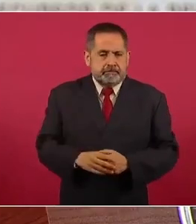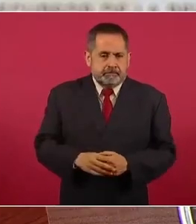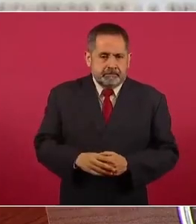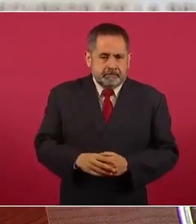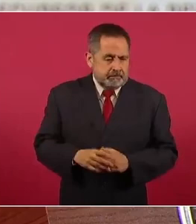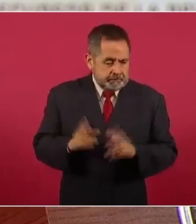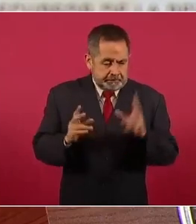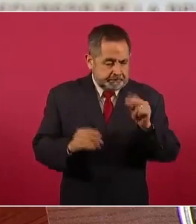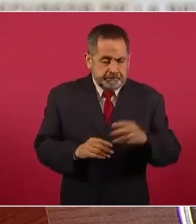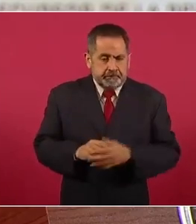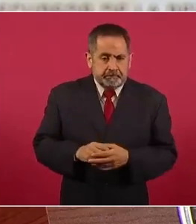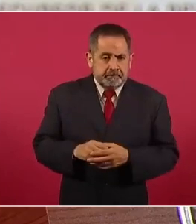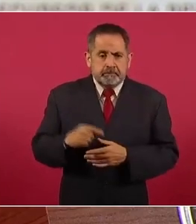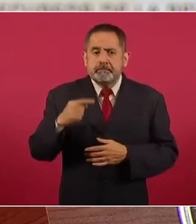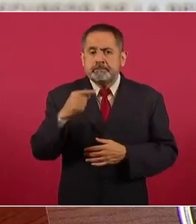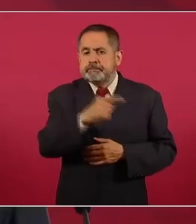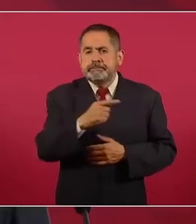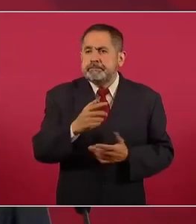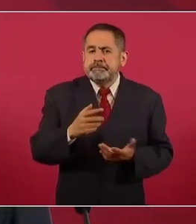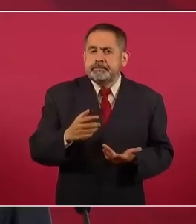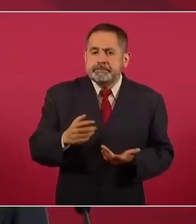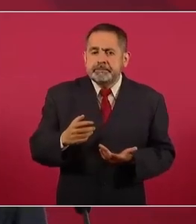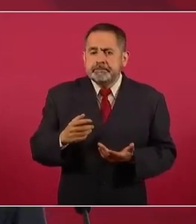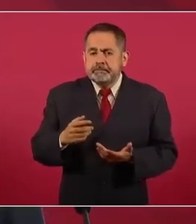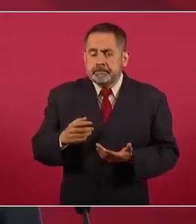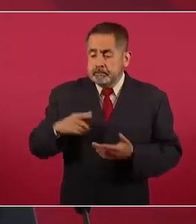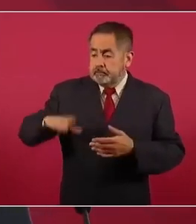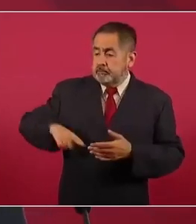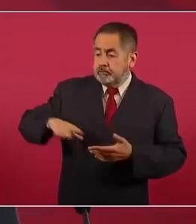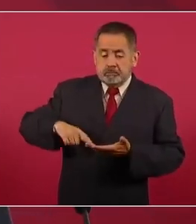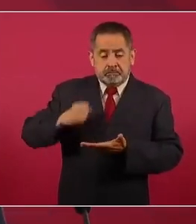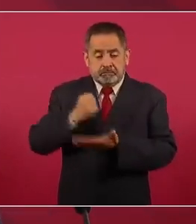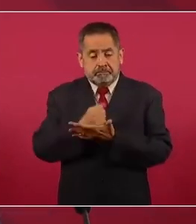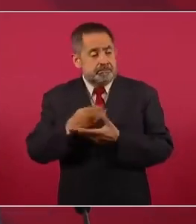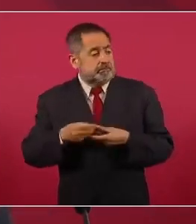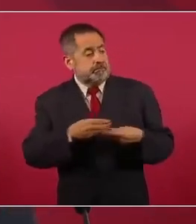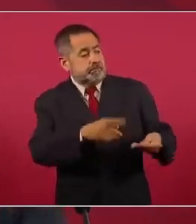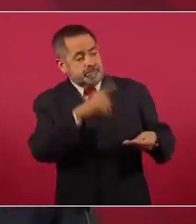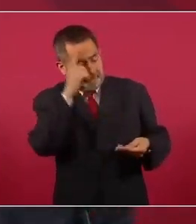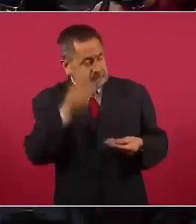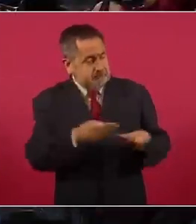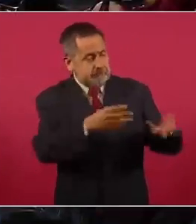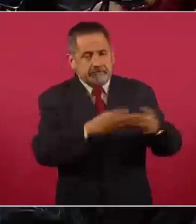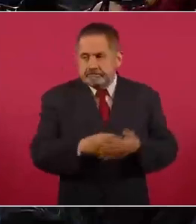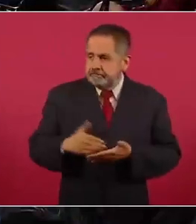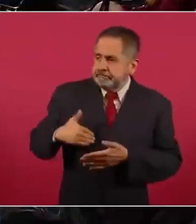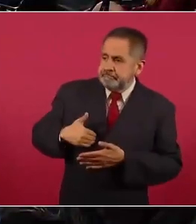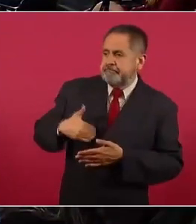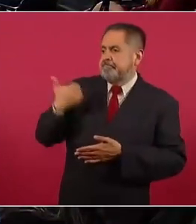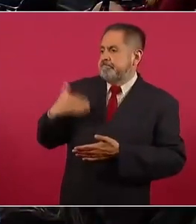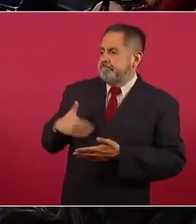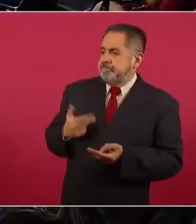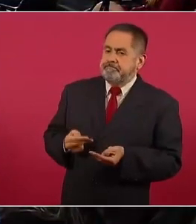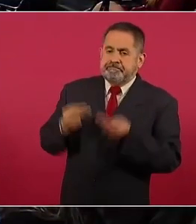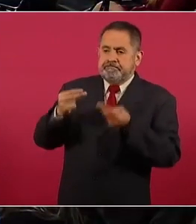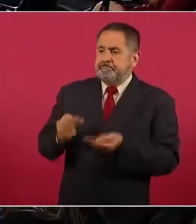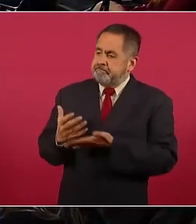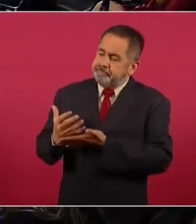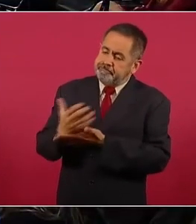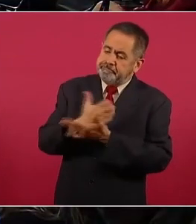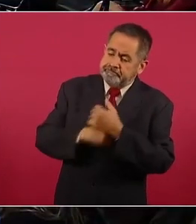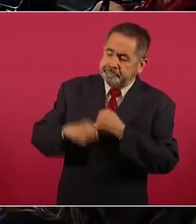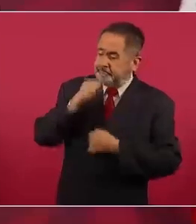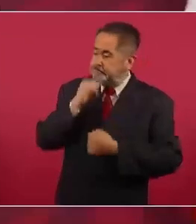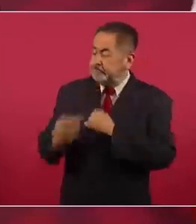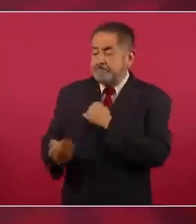que solamente se dedique a facilitar el que se hagan jugosos negocios